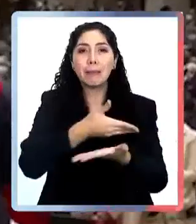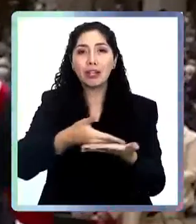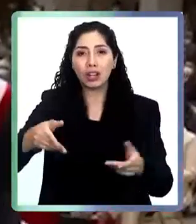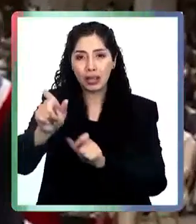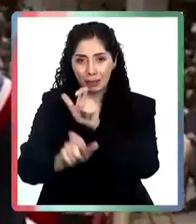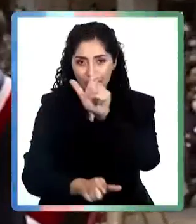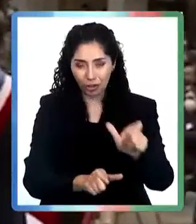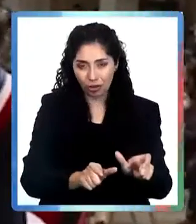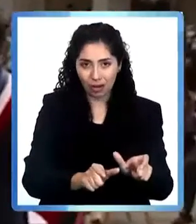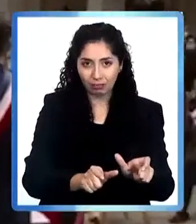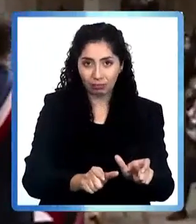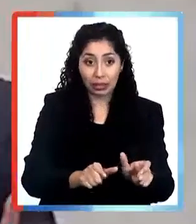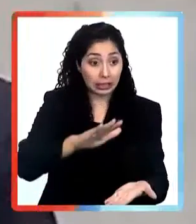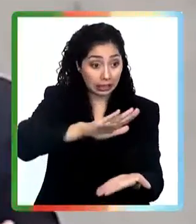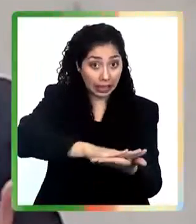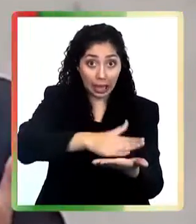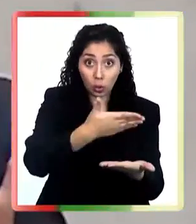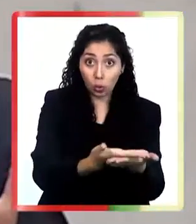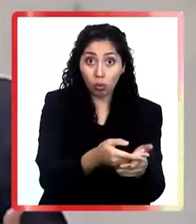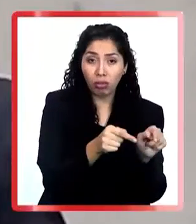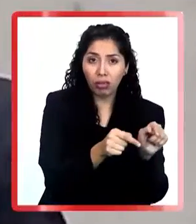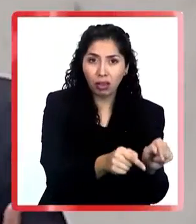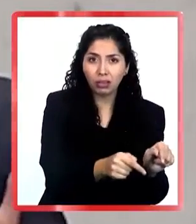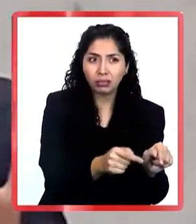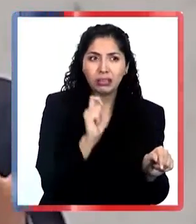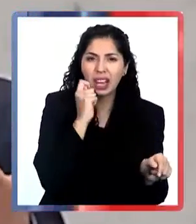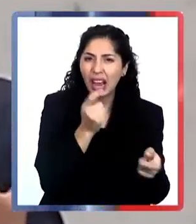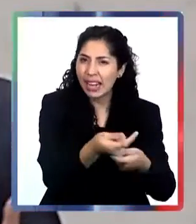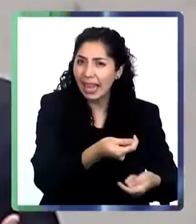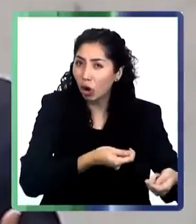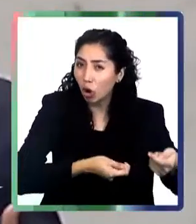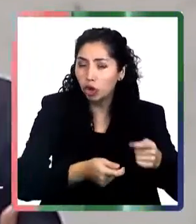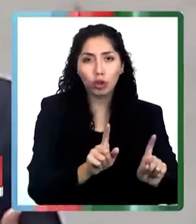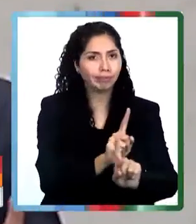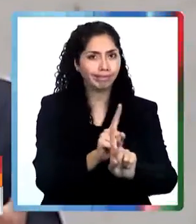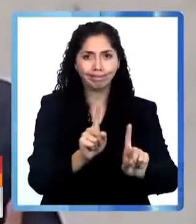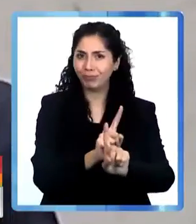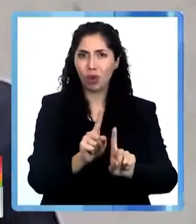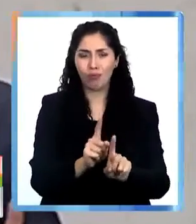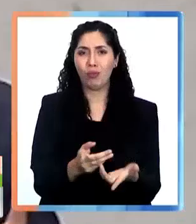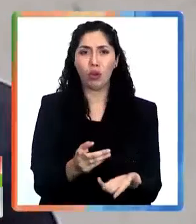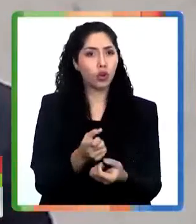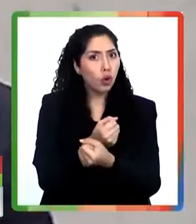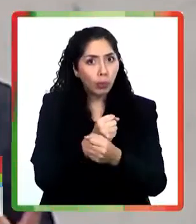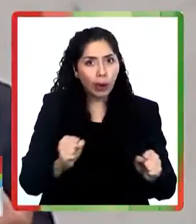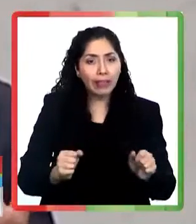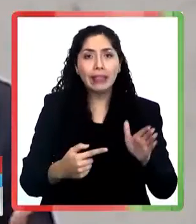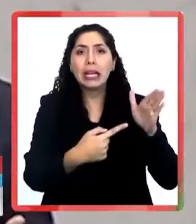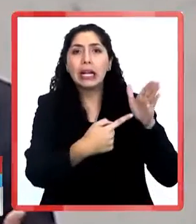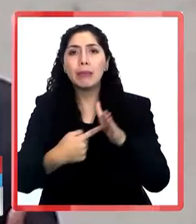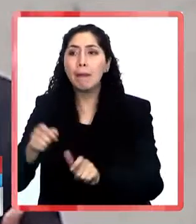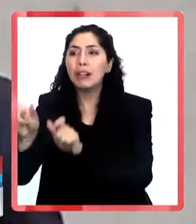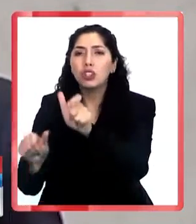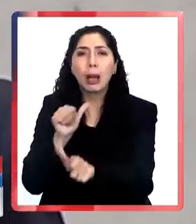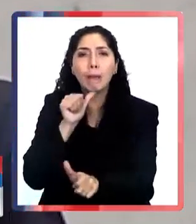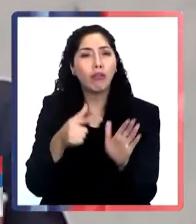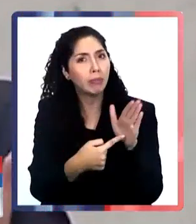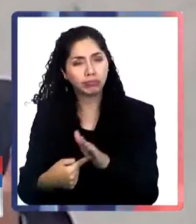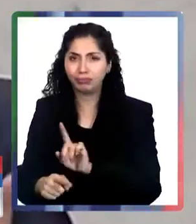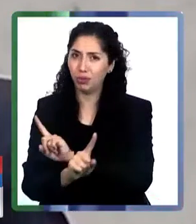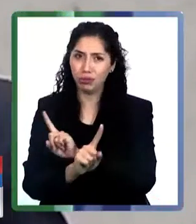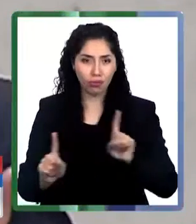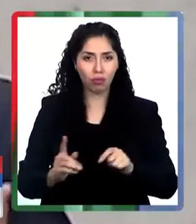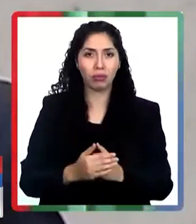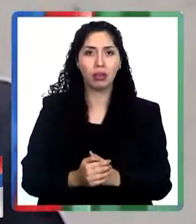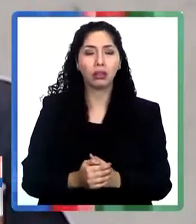la salud no puede seguir siendo un negocio no se puede seguir discriminando entre ricos y pobres no puede haber